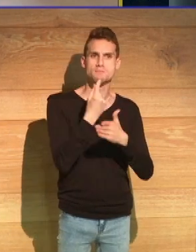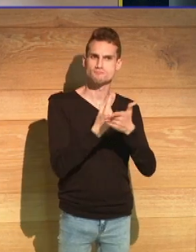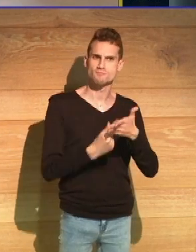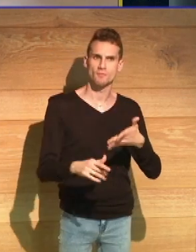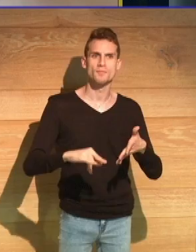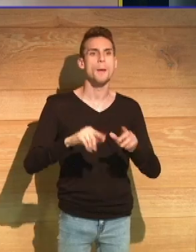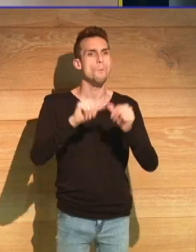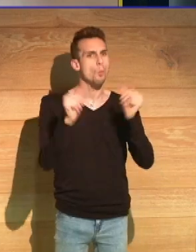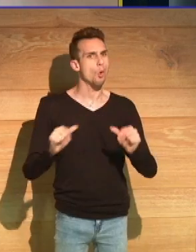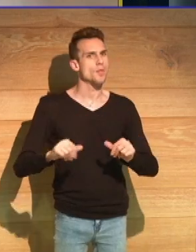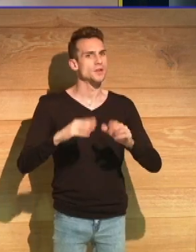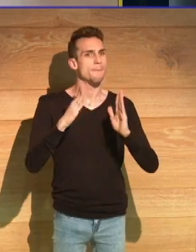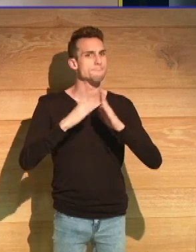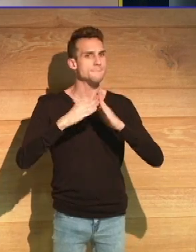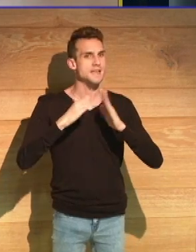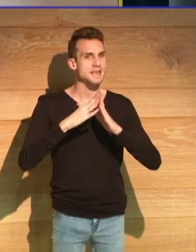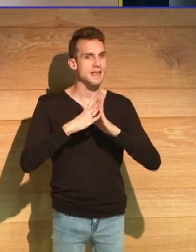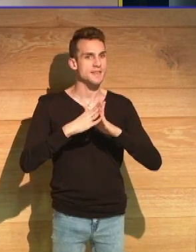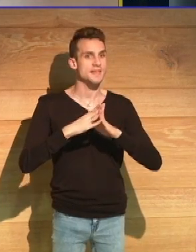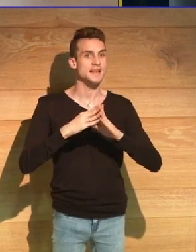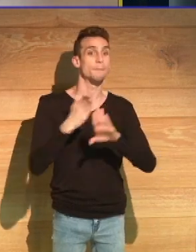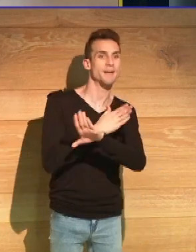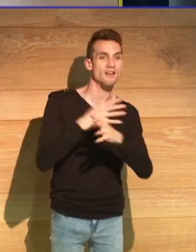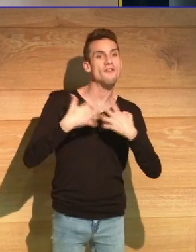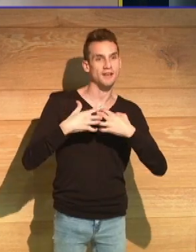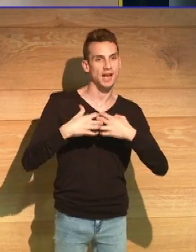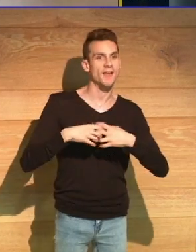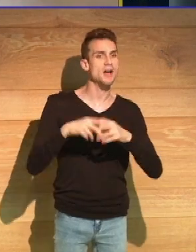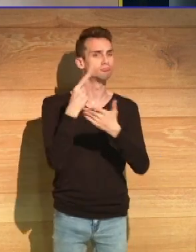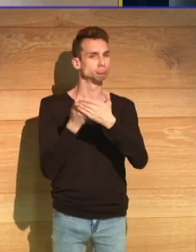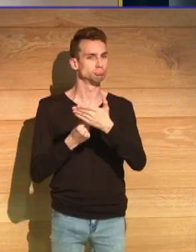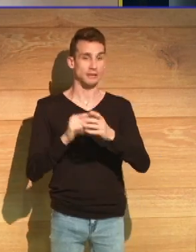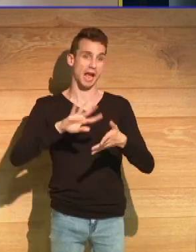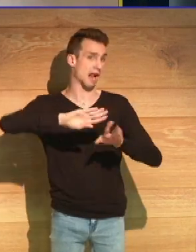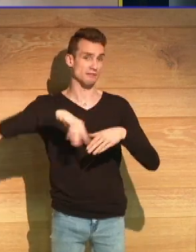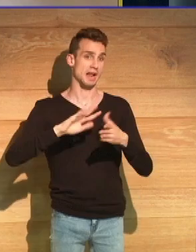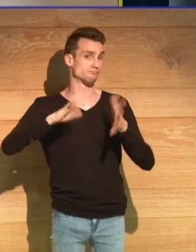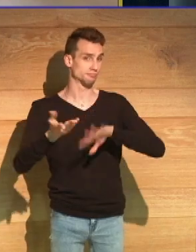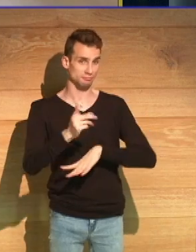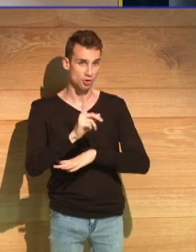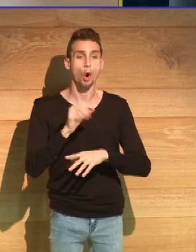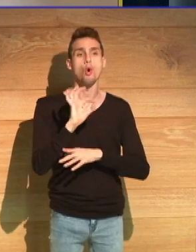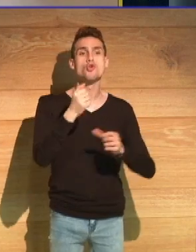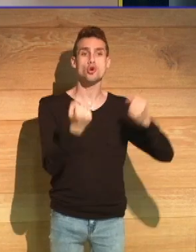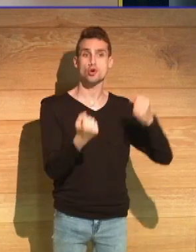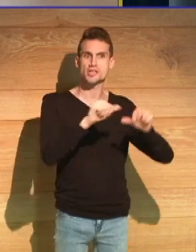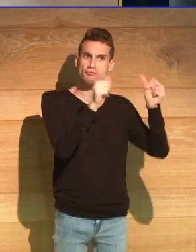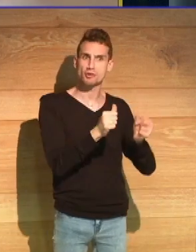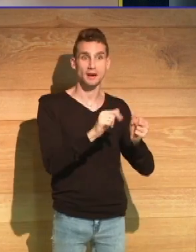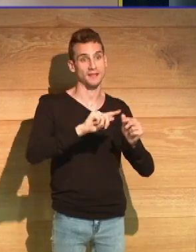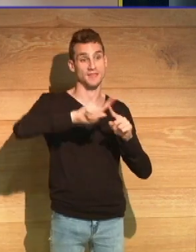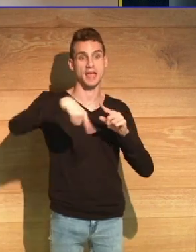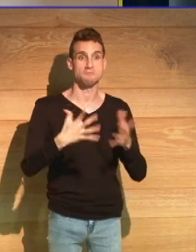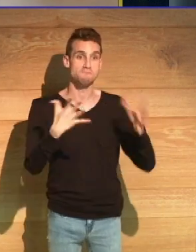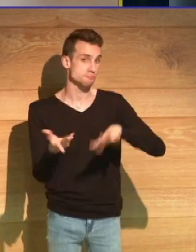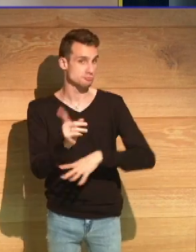viviendas prefabricadas que nunca llegaron a producirse, desarrolló un modelo alternativo de coche, por ejemplo, que nunca se llegó a fabricar. Y lo